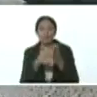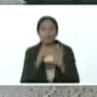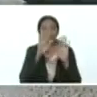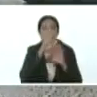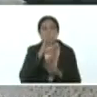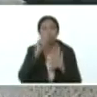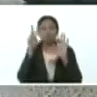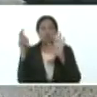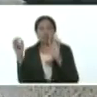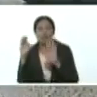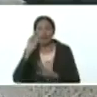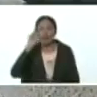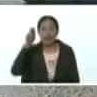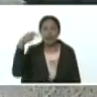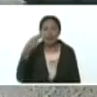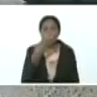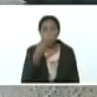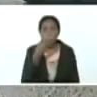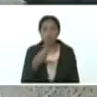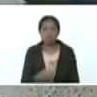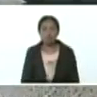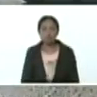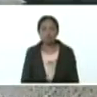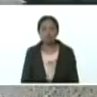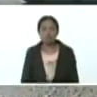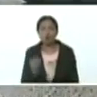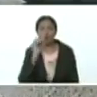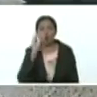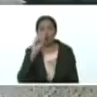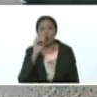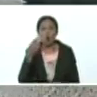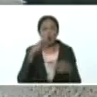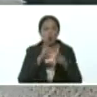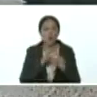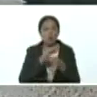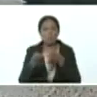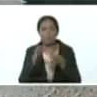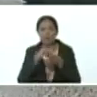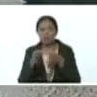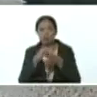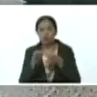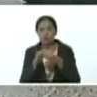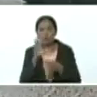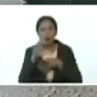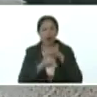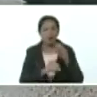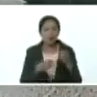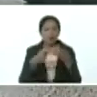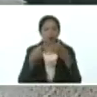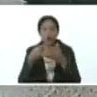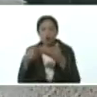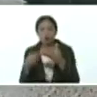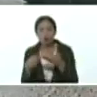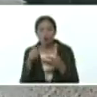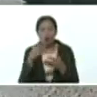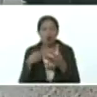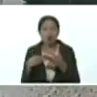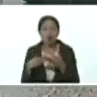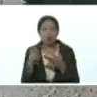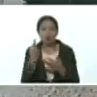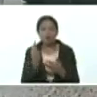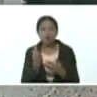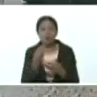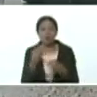168.275.577 euros o su equivalente en petro para comprar todos los materiales, todos